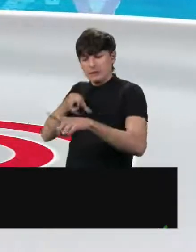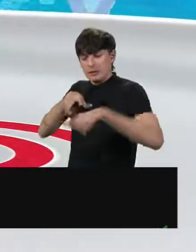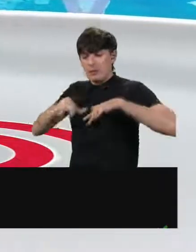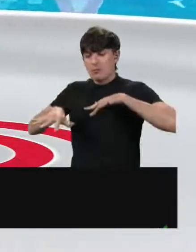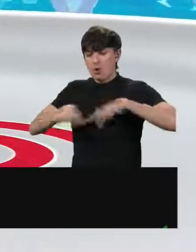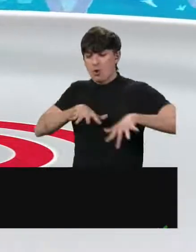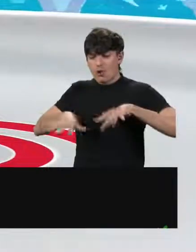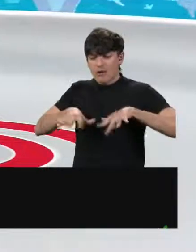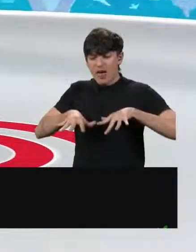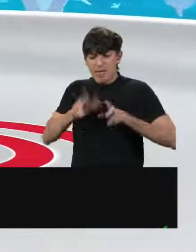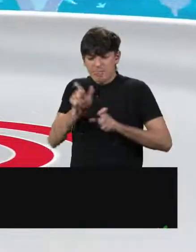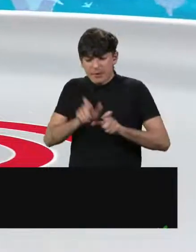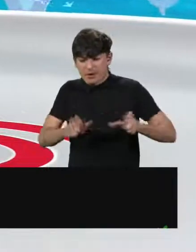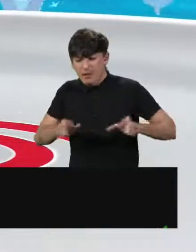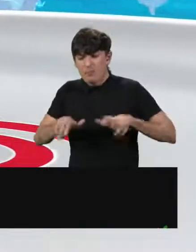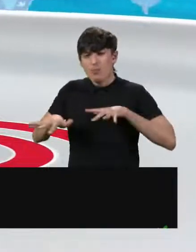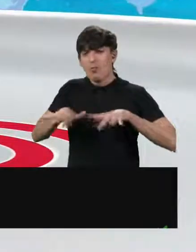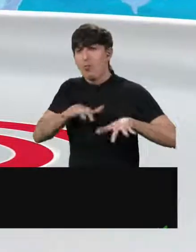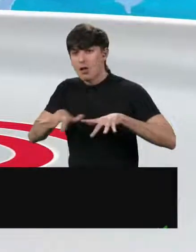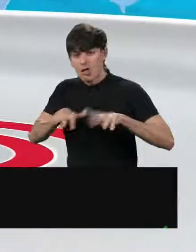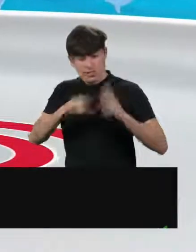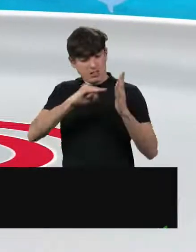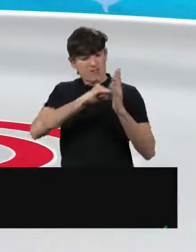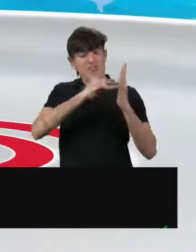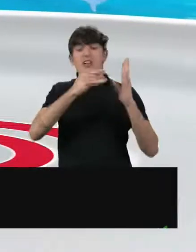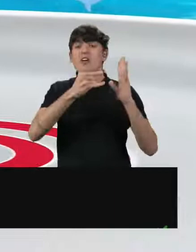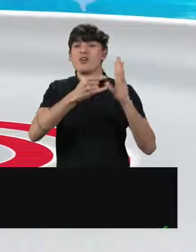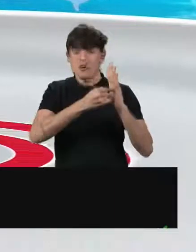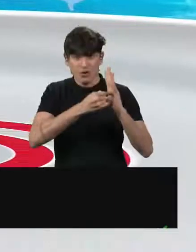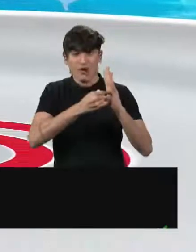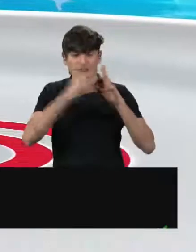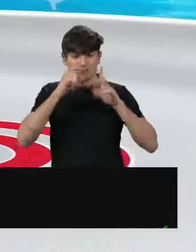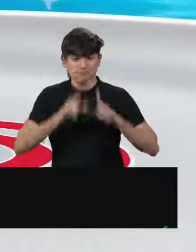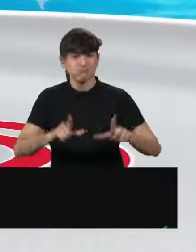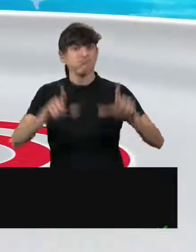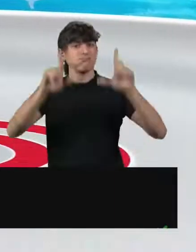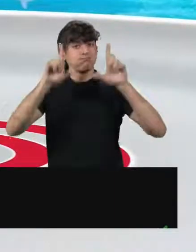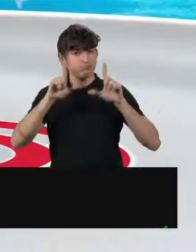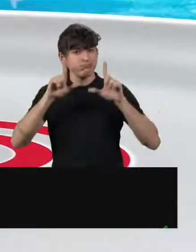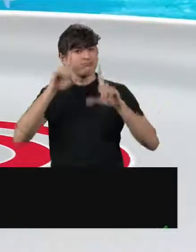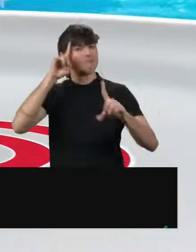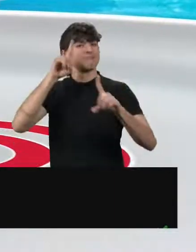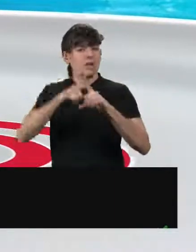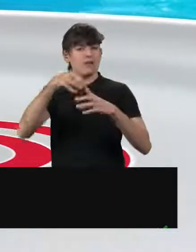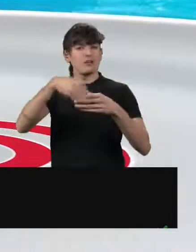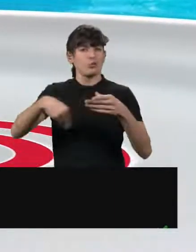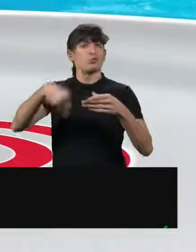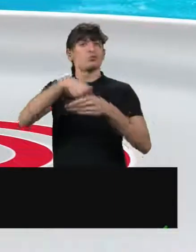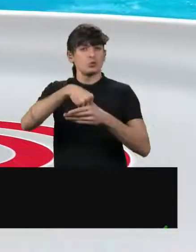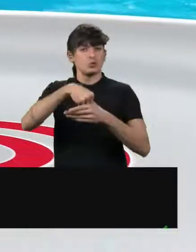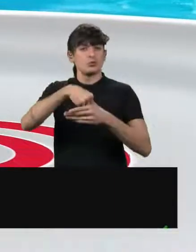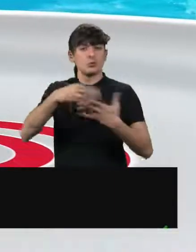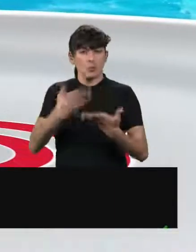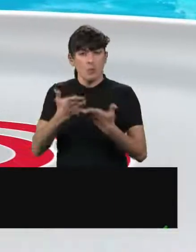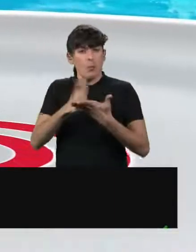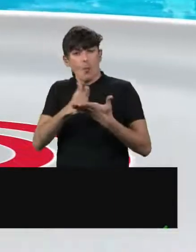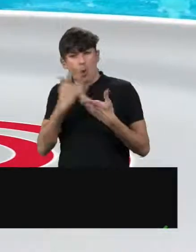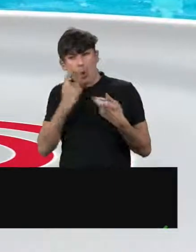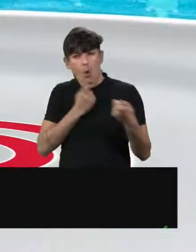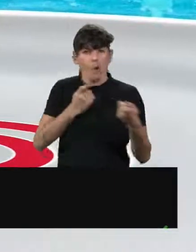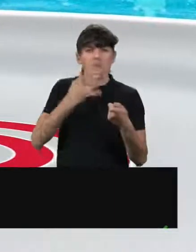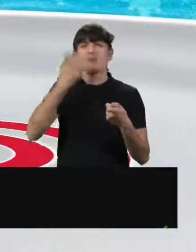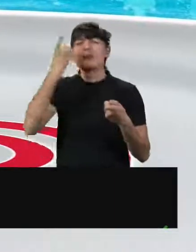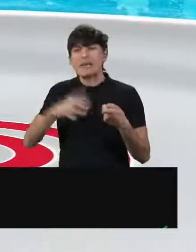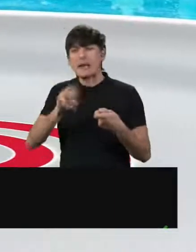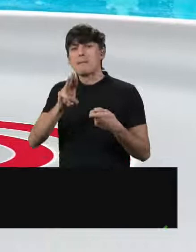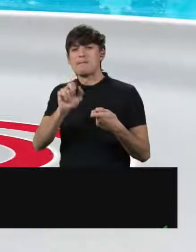las personas y donde la tecnología vuelve a ser la llave de la inclusión. La moderadora de la mesa es Patricia Otero, que